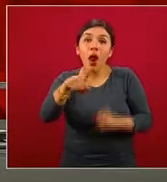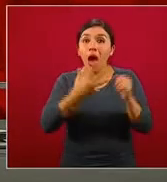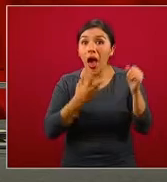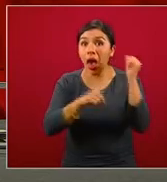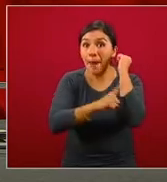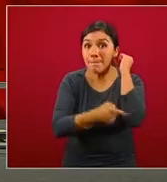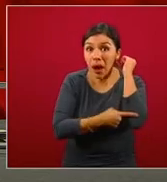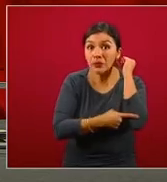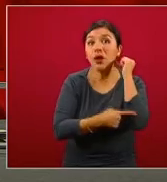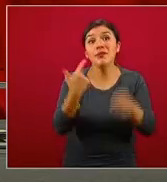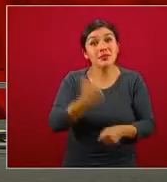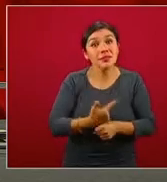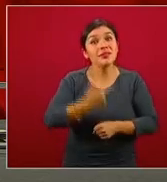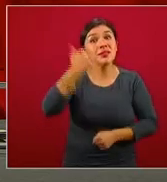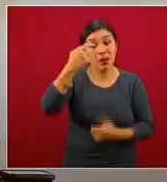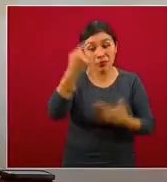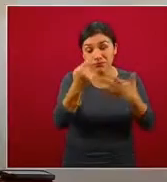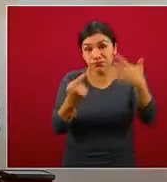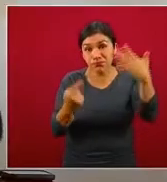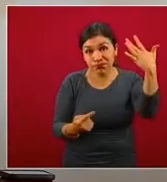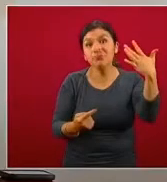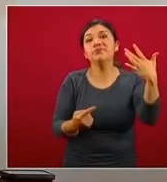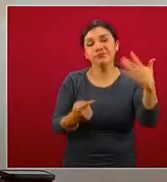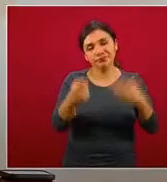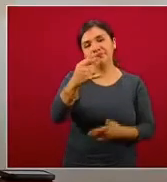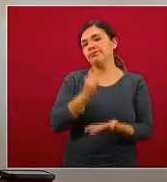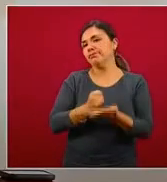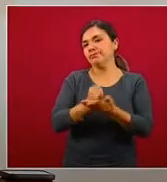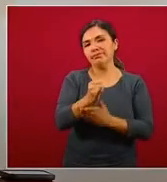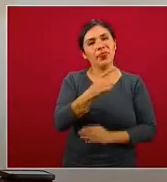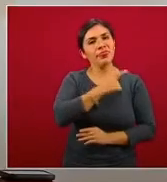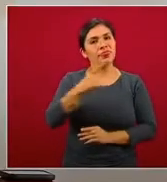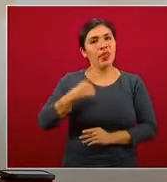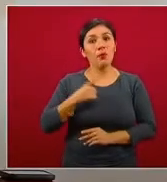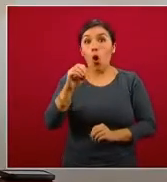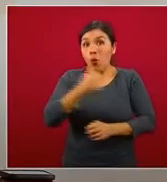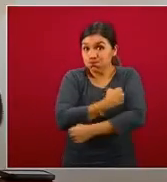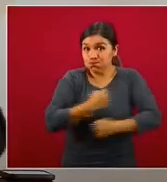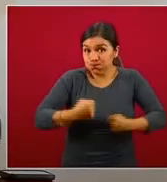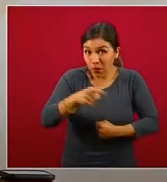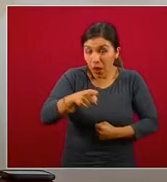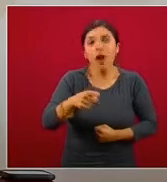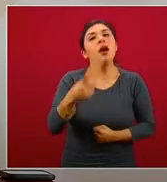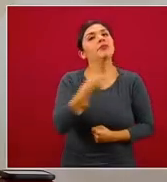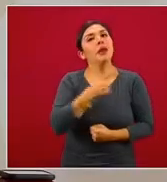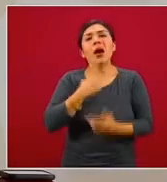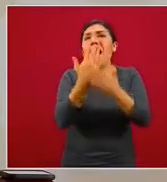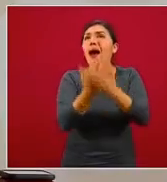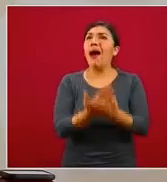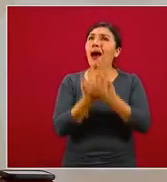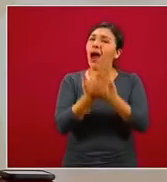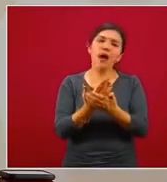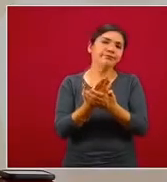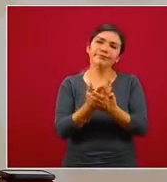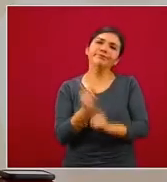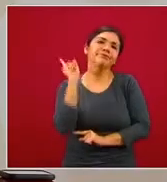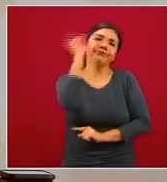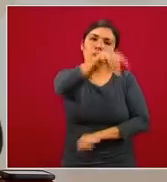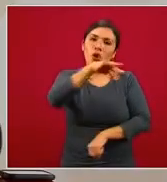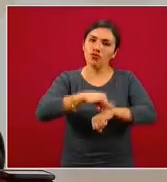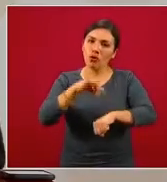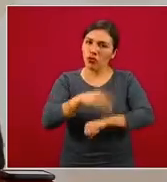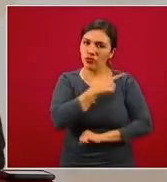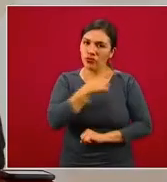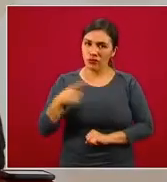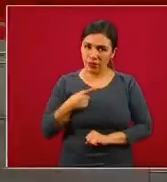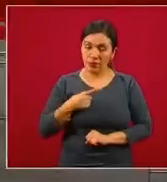las condiciones de riesgo que hemos mencionado, definitivamente obesidad también, no se espere y vaya a evaluación médica. So don't